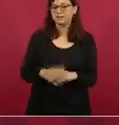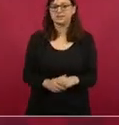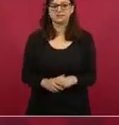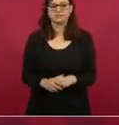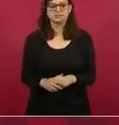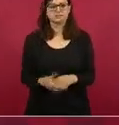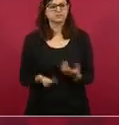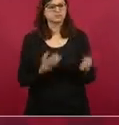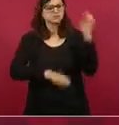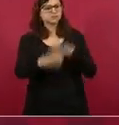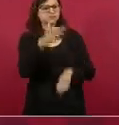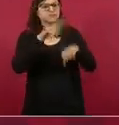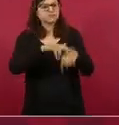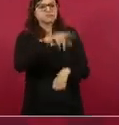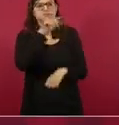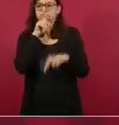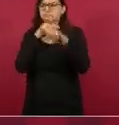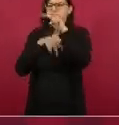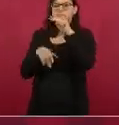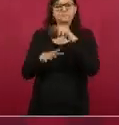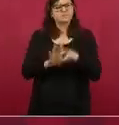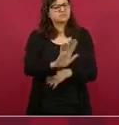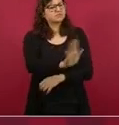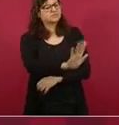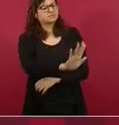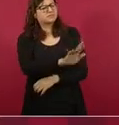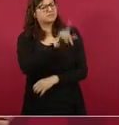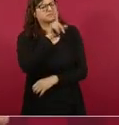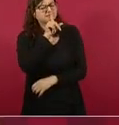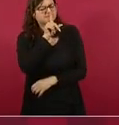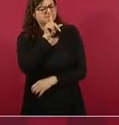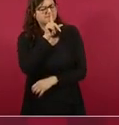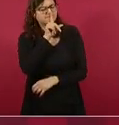nada que temer, es ordenar.